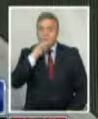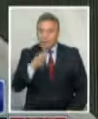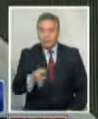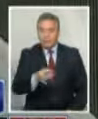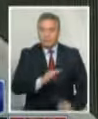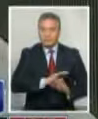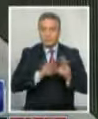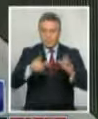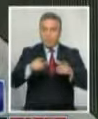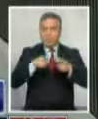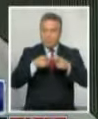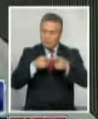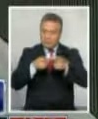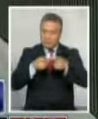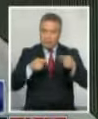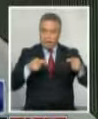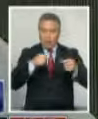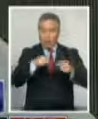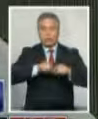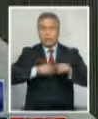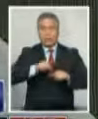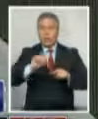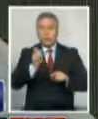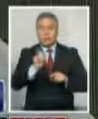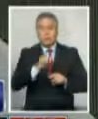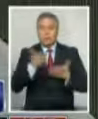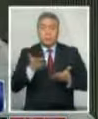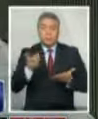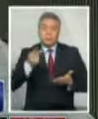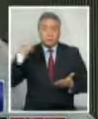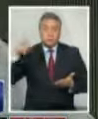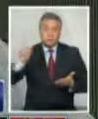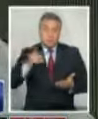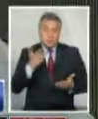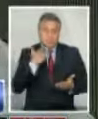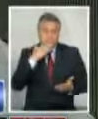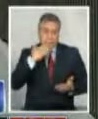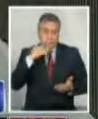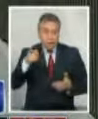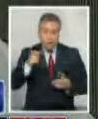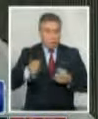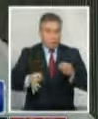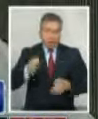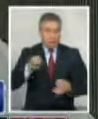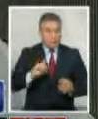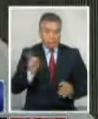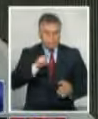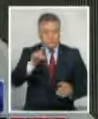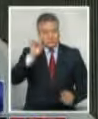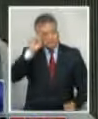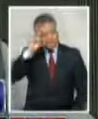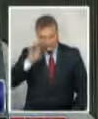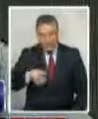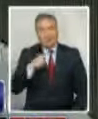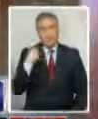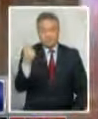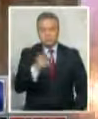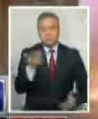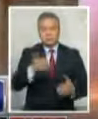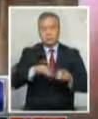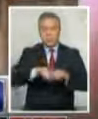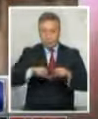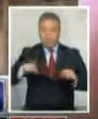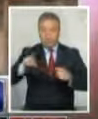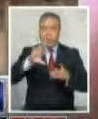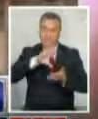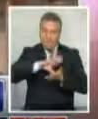del triángulo terrestre, porque obviamente eso no es materia de competencia de la Corte. Eso, según es bien sabido, fue acordado por ambos países